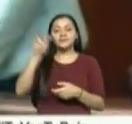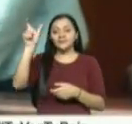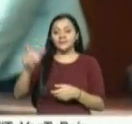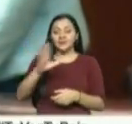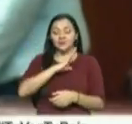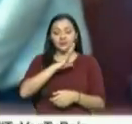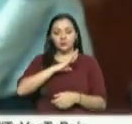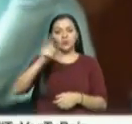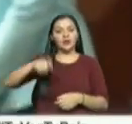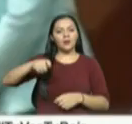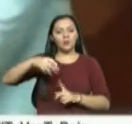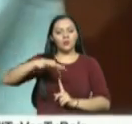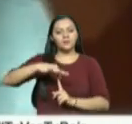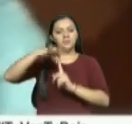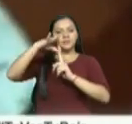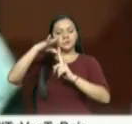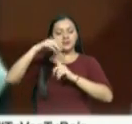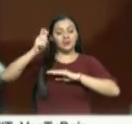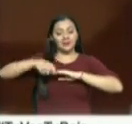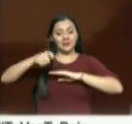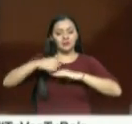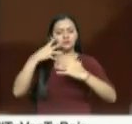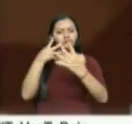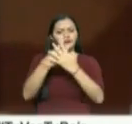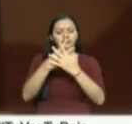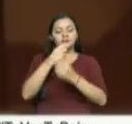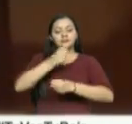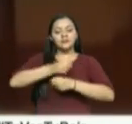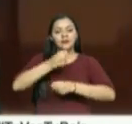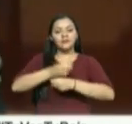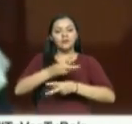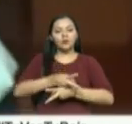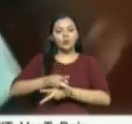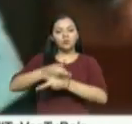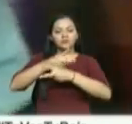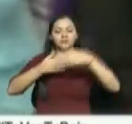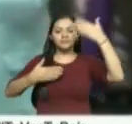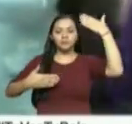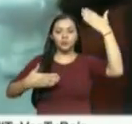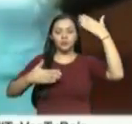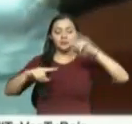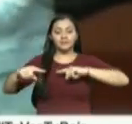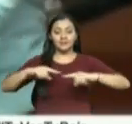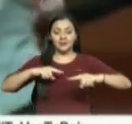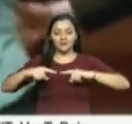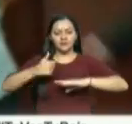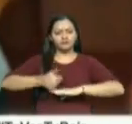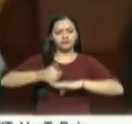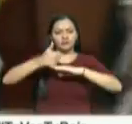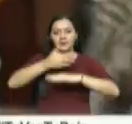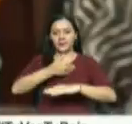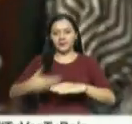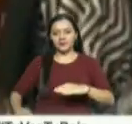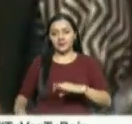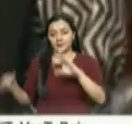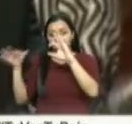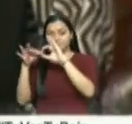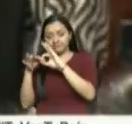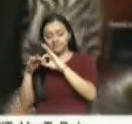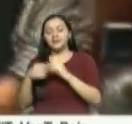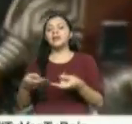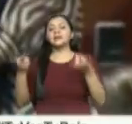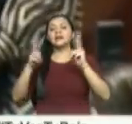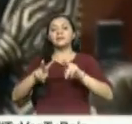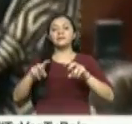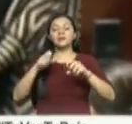abogado especialista en derecho penal y se desenvolvió como consejero político del jefe de Estado. Además, fue expresidente de la comisión